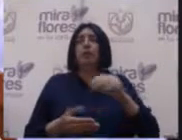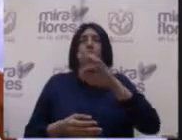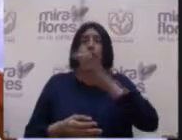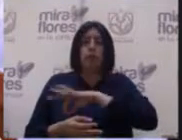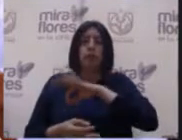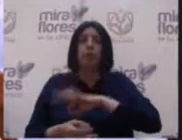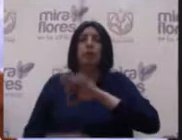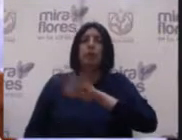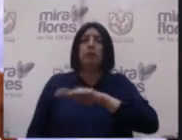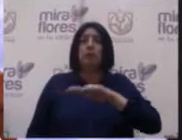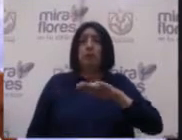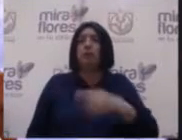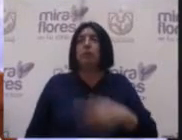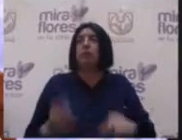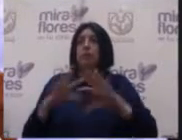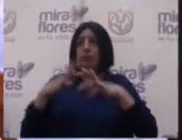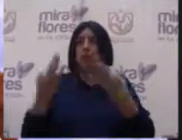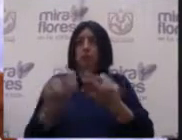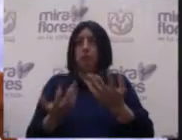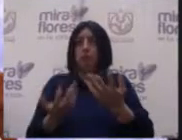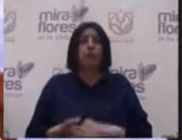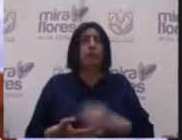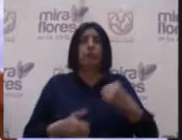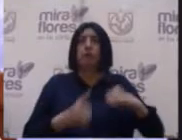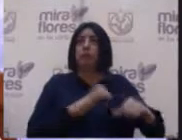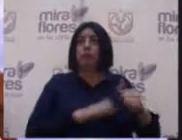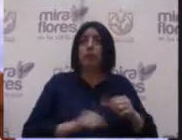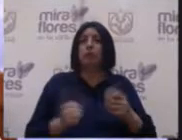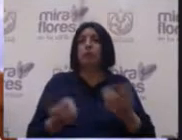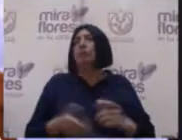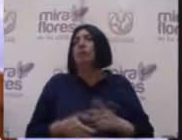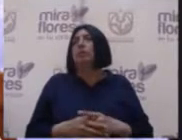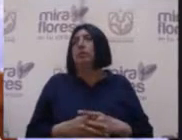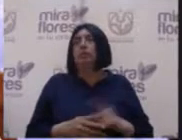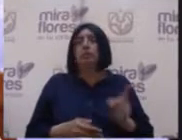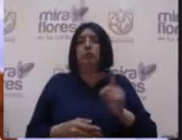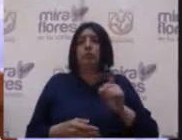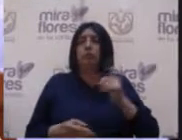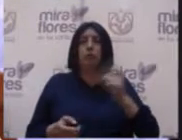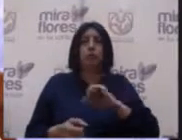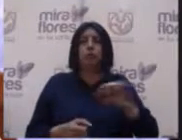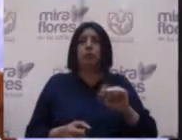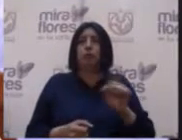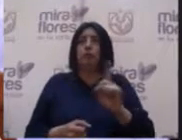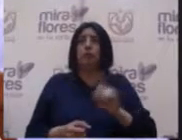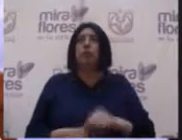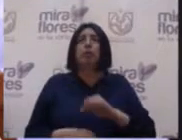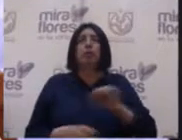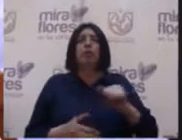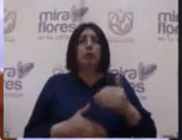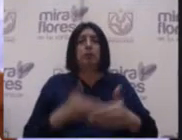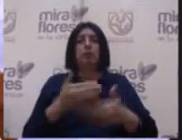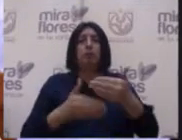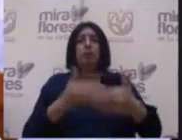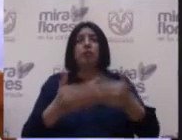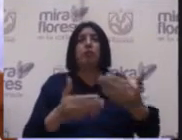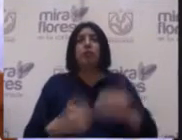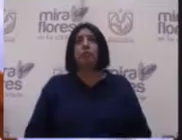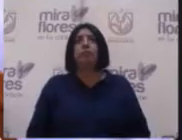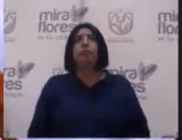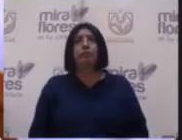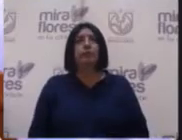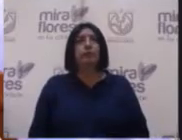niño, ¿no?, y de la familia, que debe estar sufriendo muchísimo. No estoy en contra de eso. Estoy en contra del procedimiento.